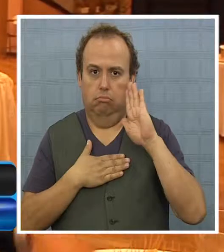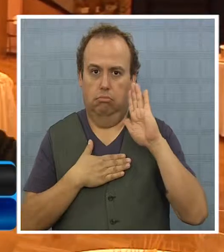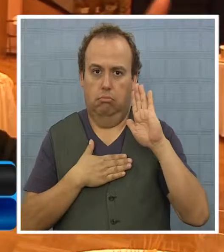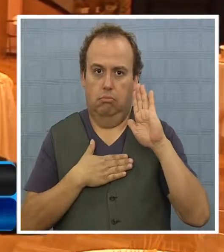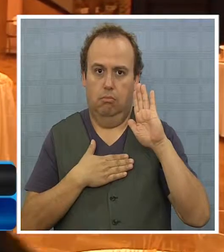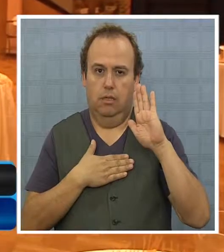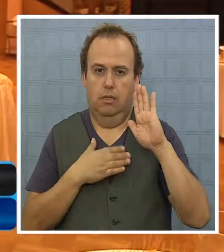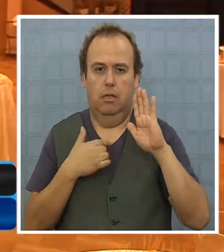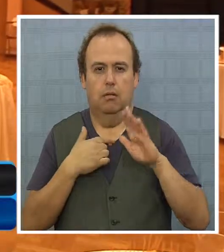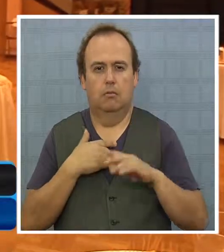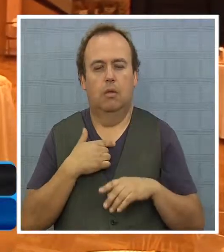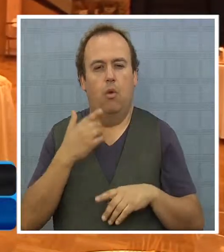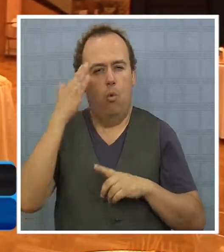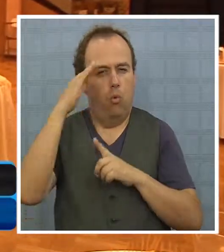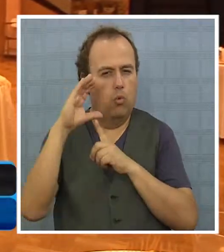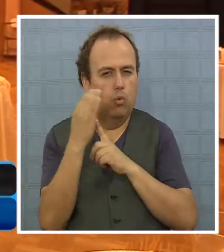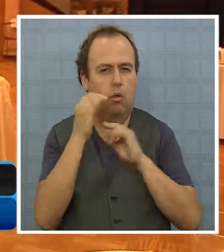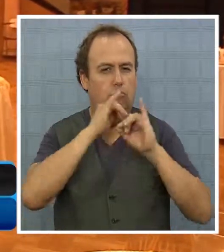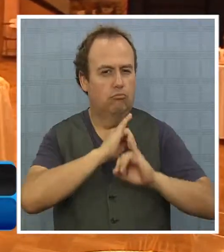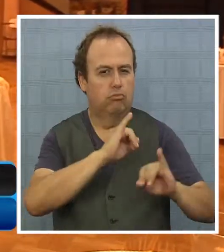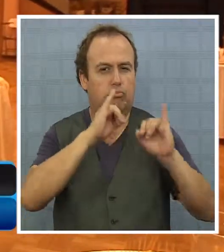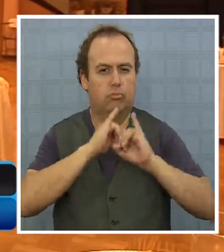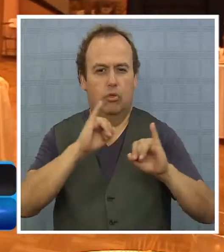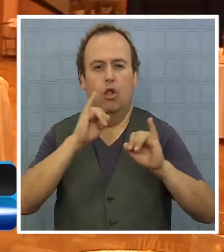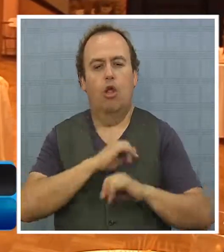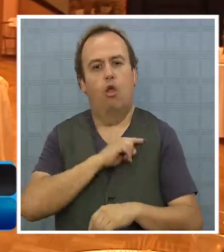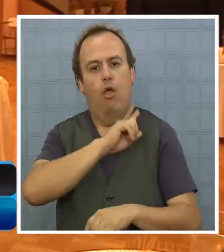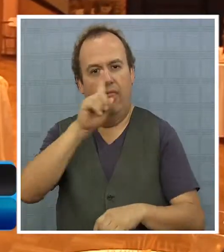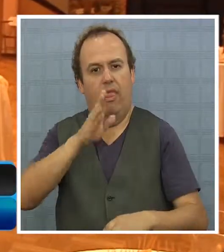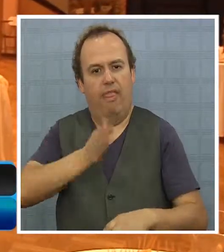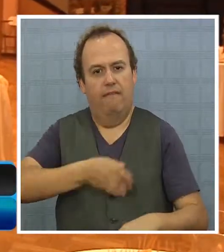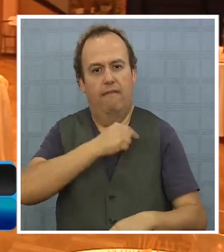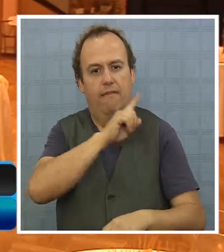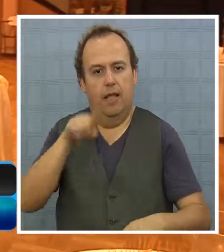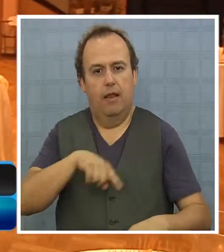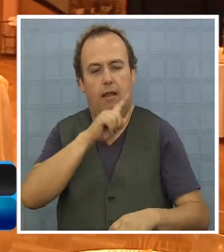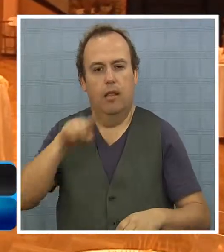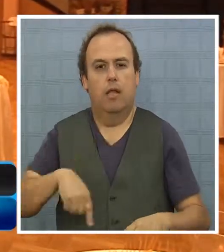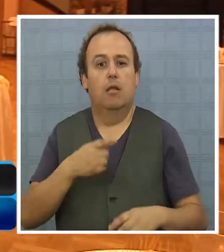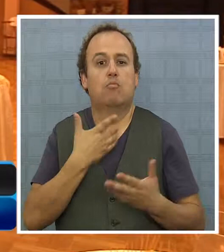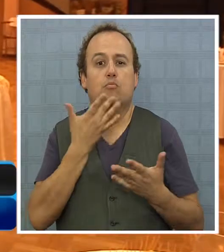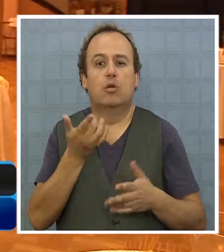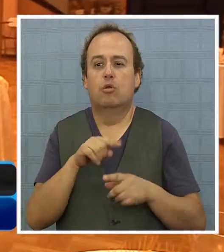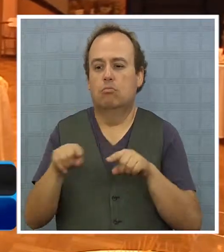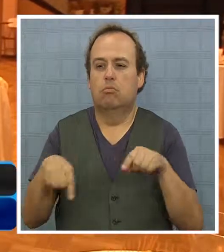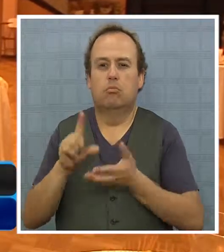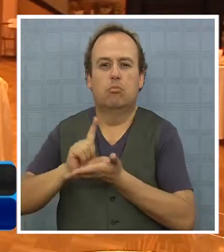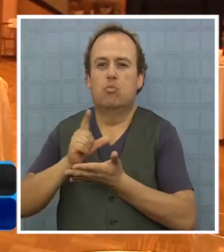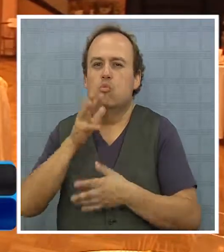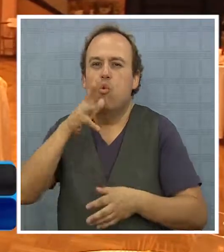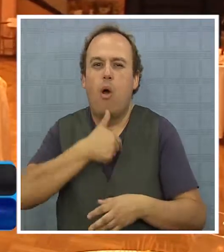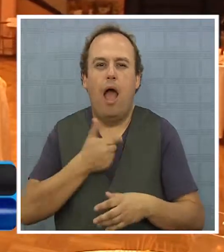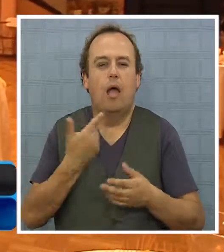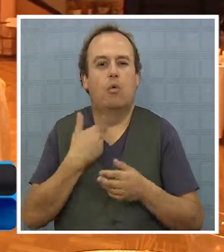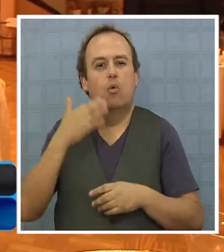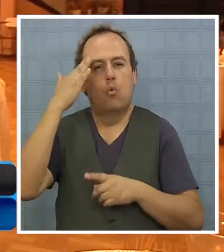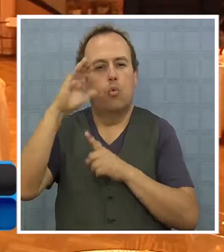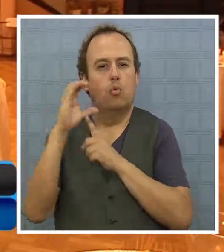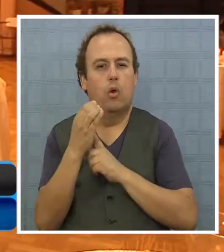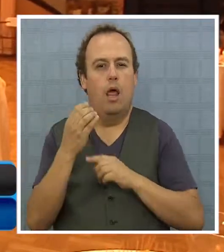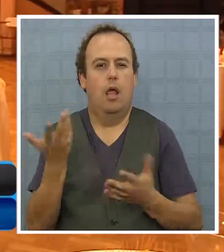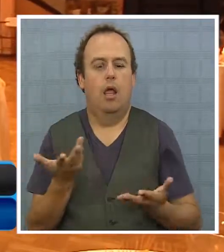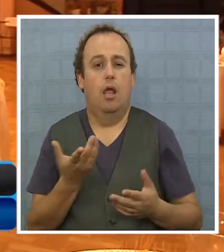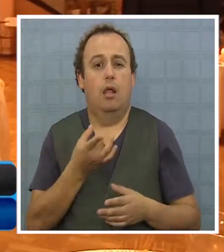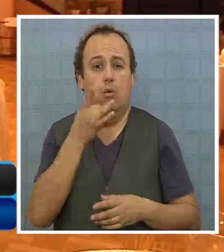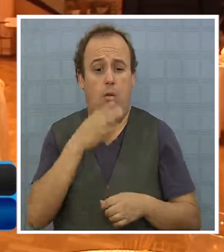una especie de manda cultural donde justamente era venir todos los años a presentar una obra, pero lamentablemente en Iquique no hay espacios para hacer eso. Y el único espacio